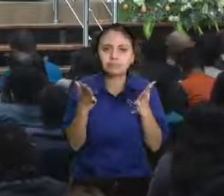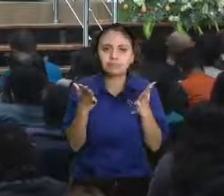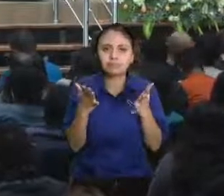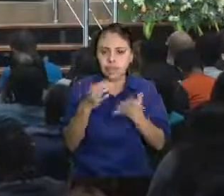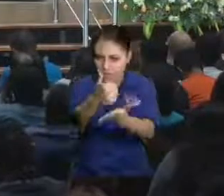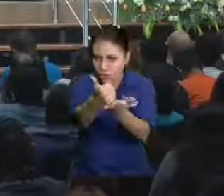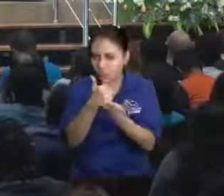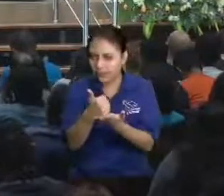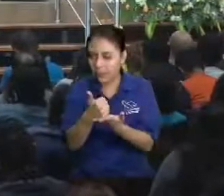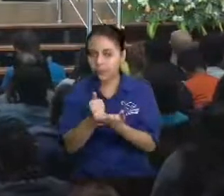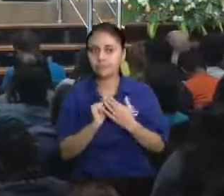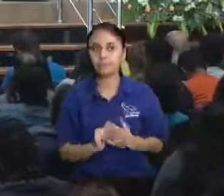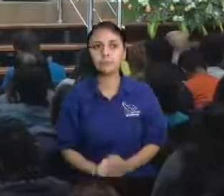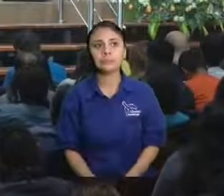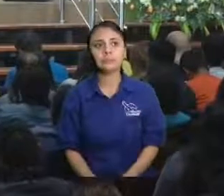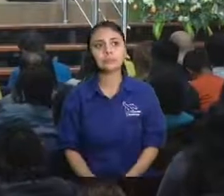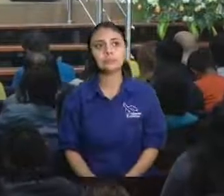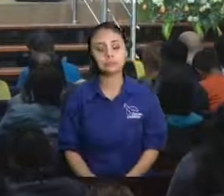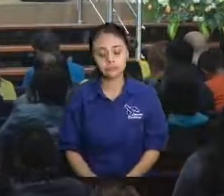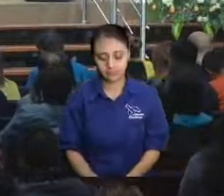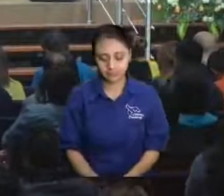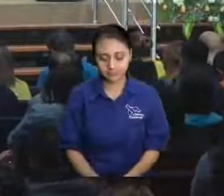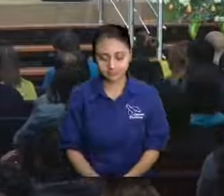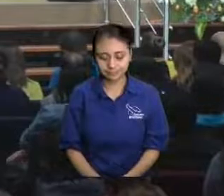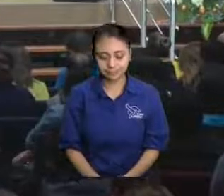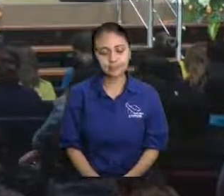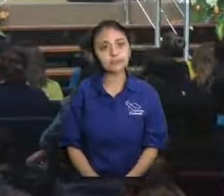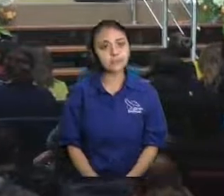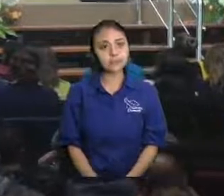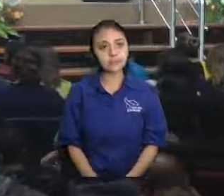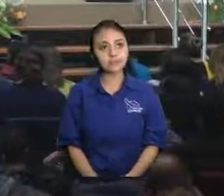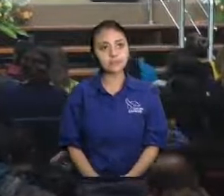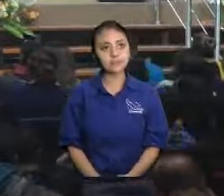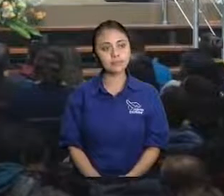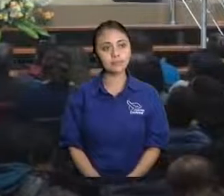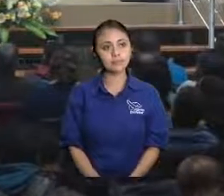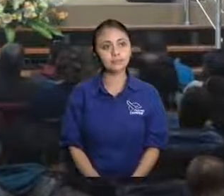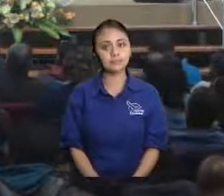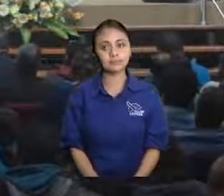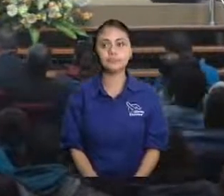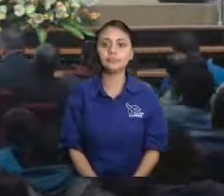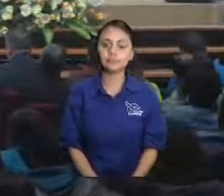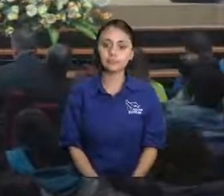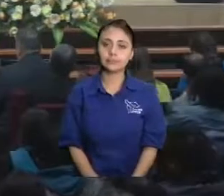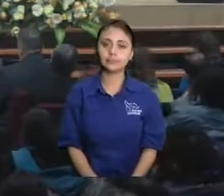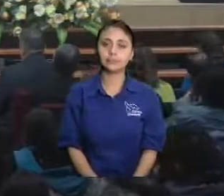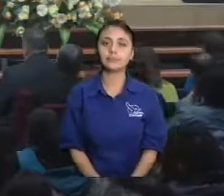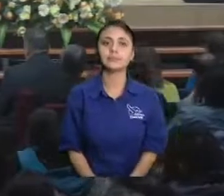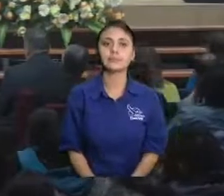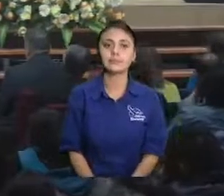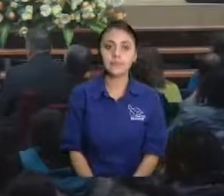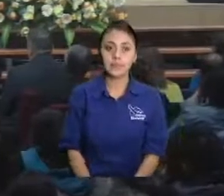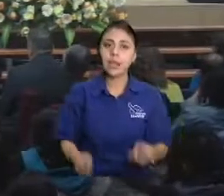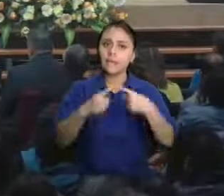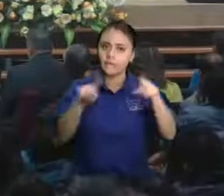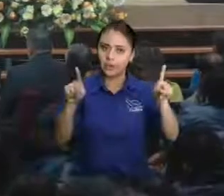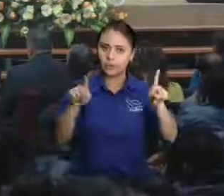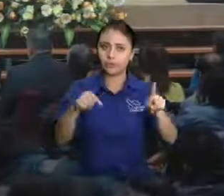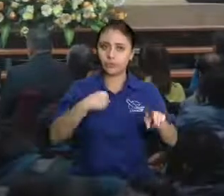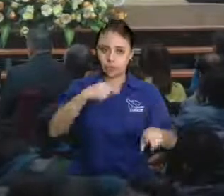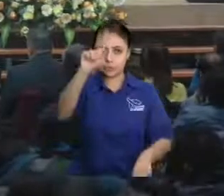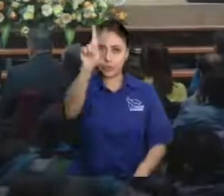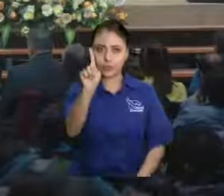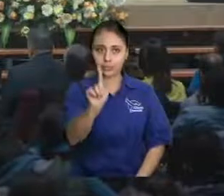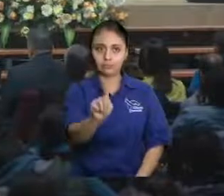A ver, es que tal vez ustedes, como lo tienen tan claro, no saben para dónde va mi pregunta. Pero se la voy a poner de esta